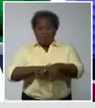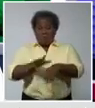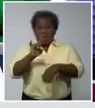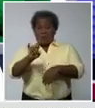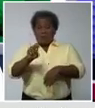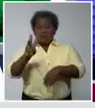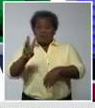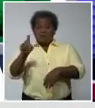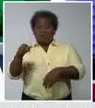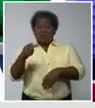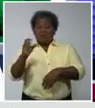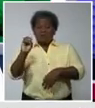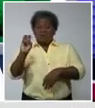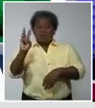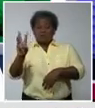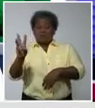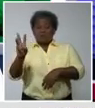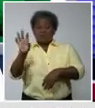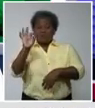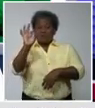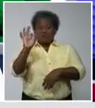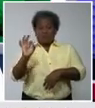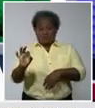93,03%. Estamos hablando de